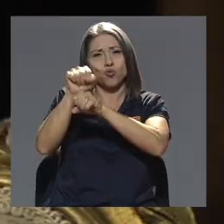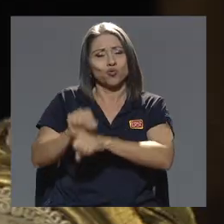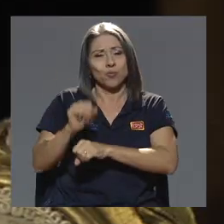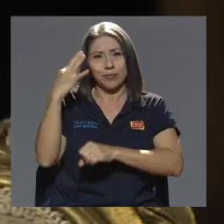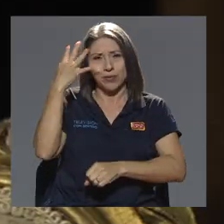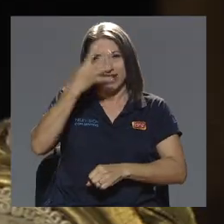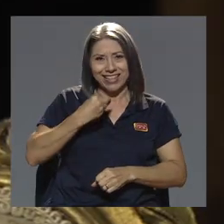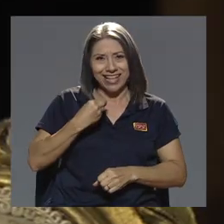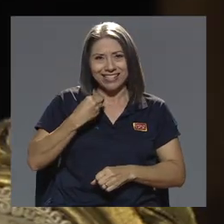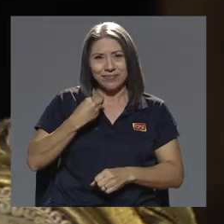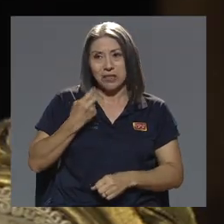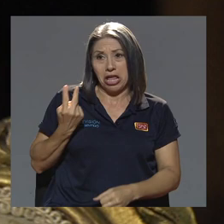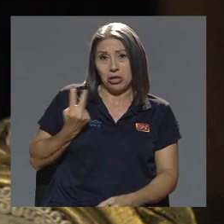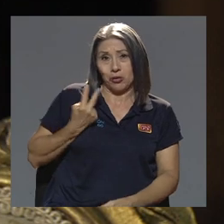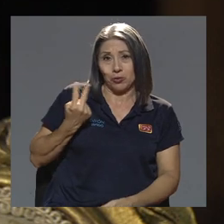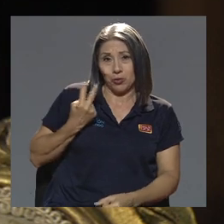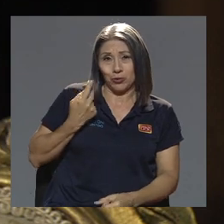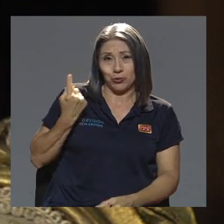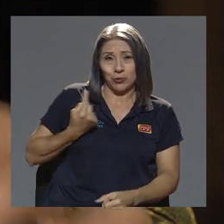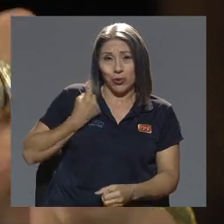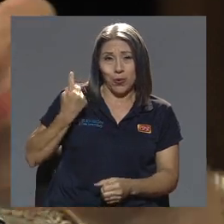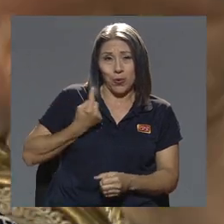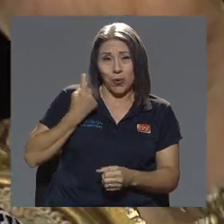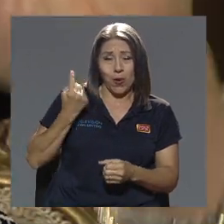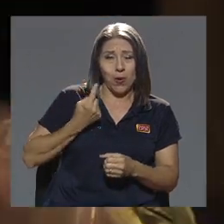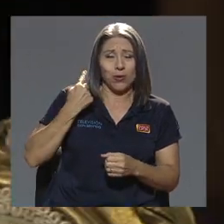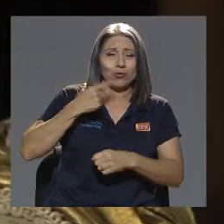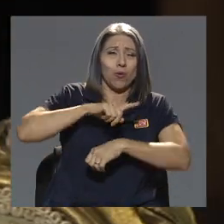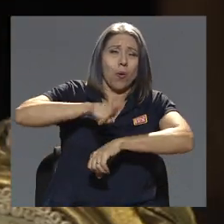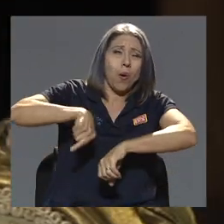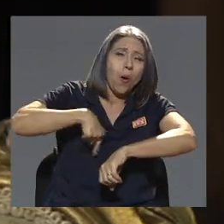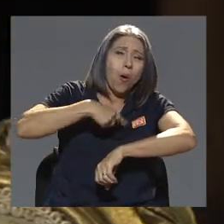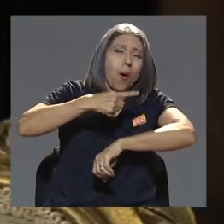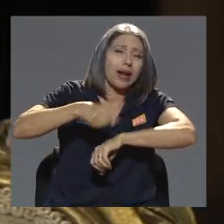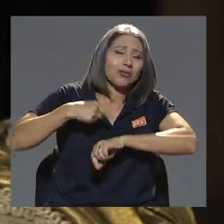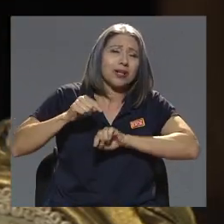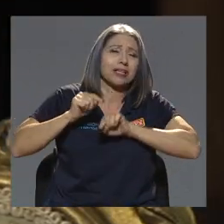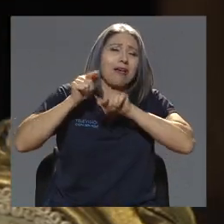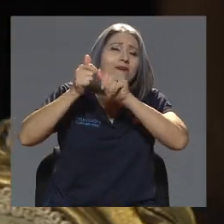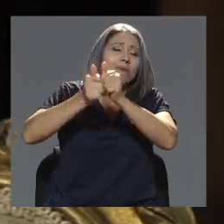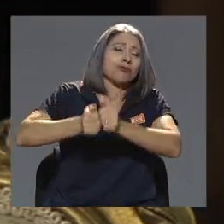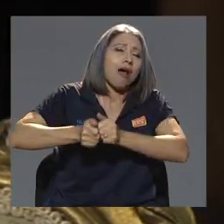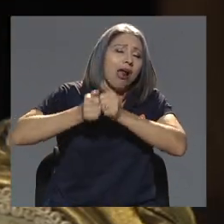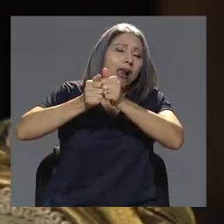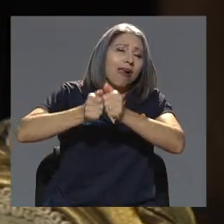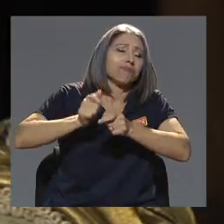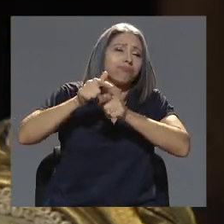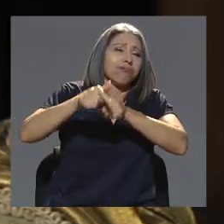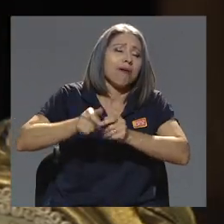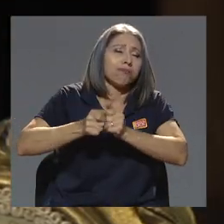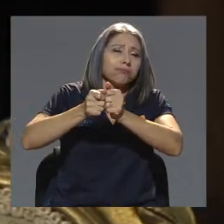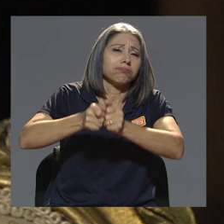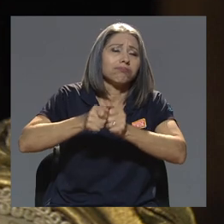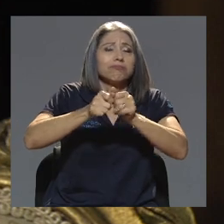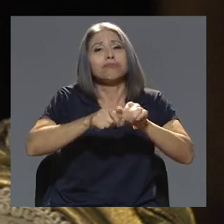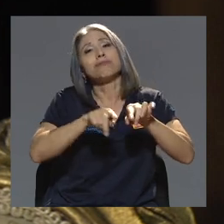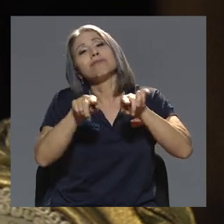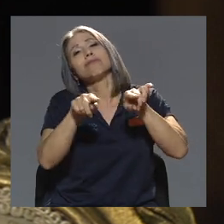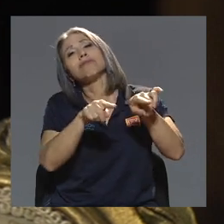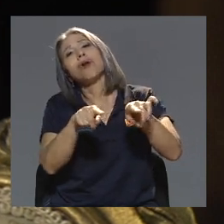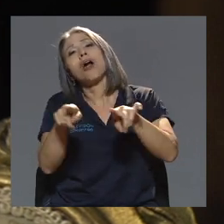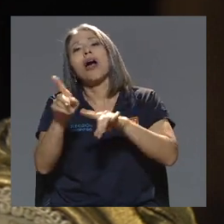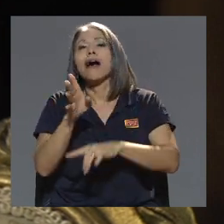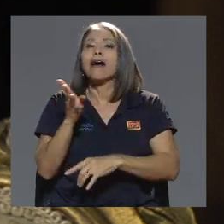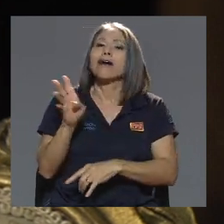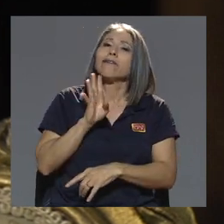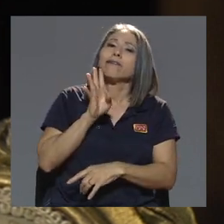lindas. Y nos íbamos los dos solos por horas a montar por los cerros, y platicábamos mucho, y